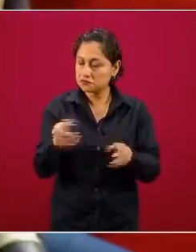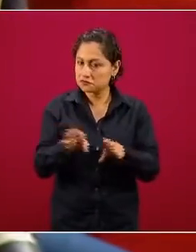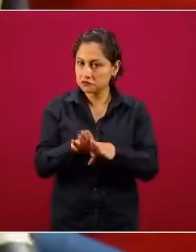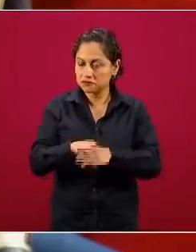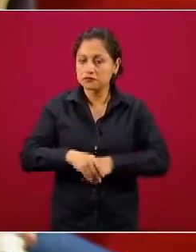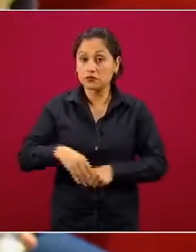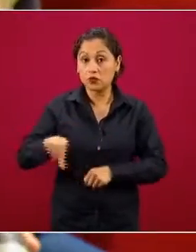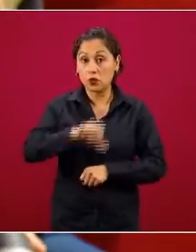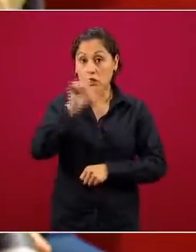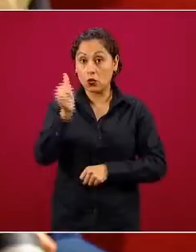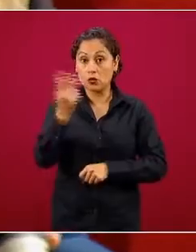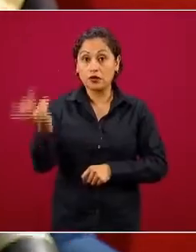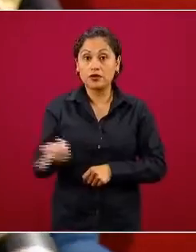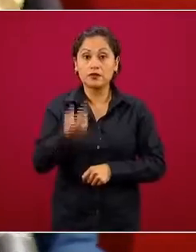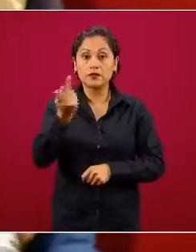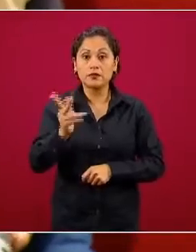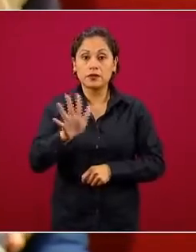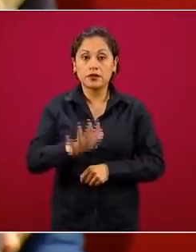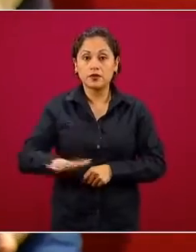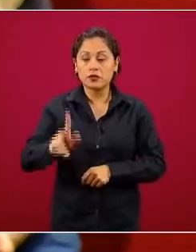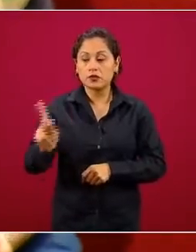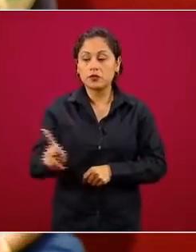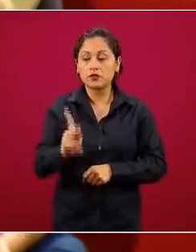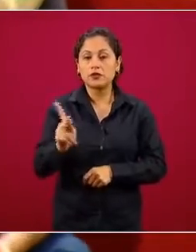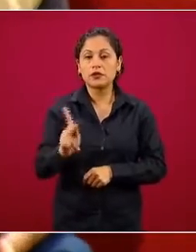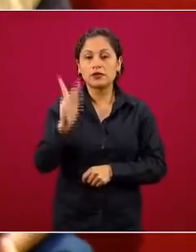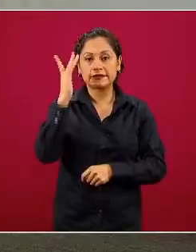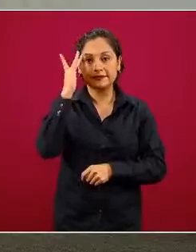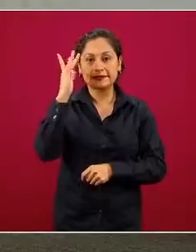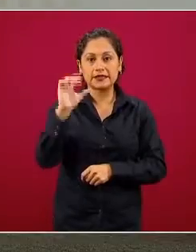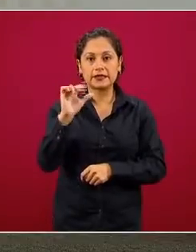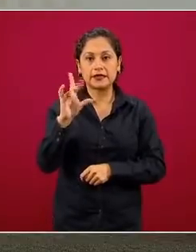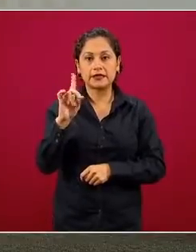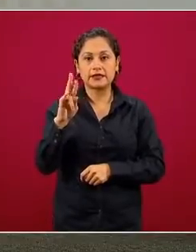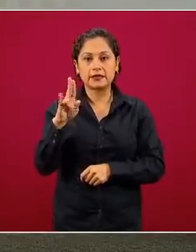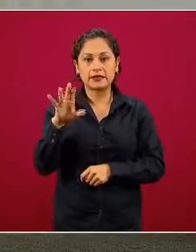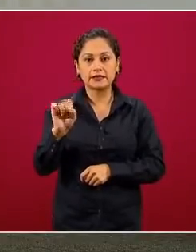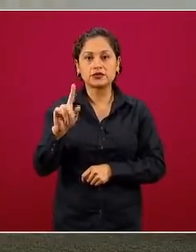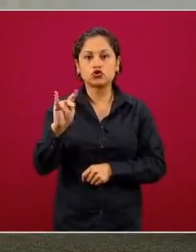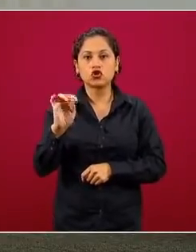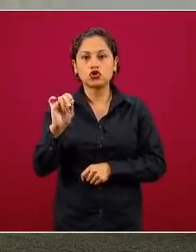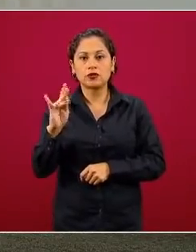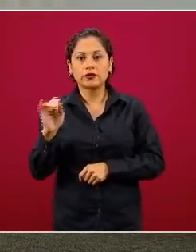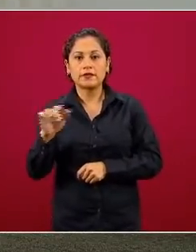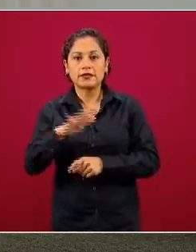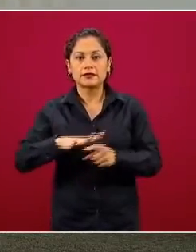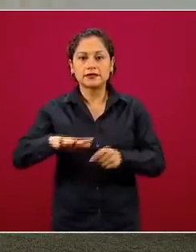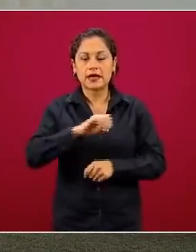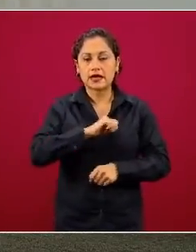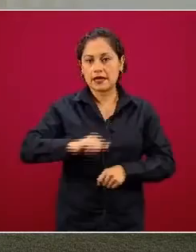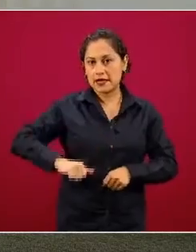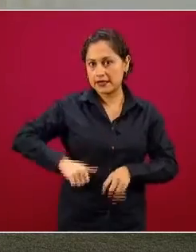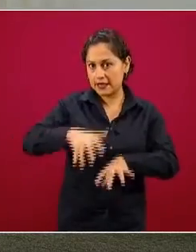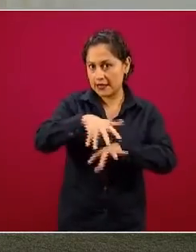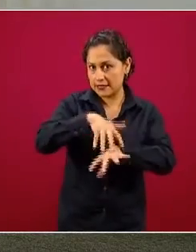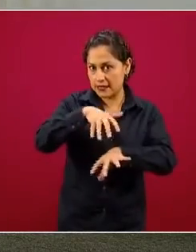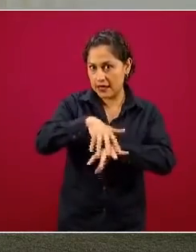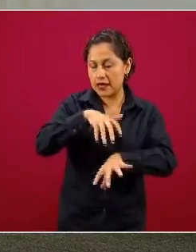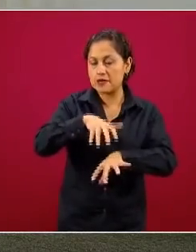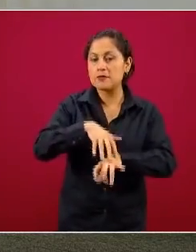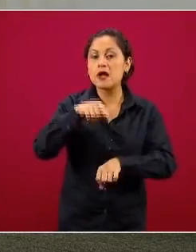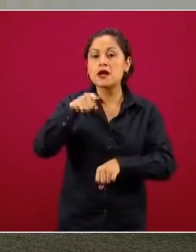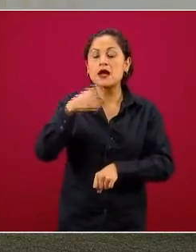pregunta o inquietud, en el pueblo de San Andrés Totoltepec, en la alcaldía de Tlalpan, se ha estado mencionando de manera constante que